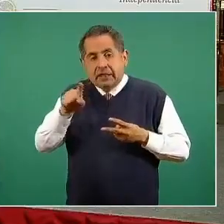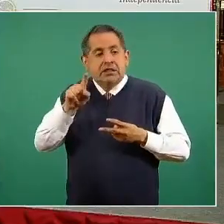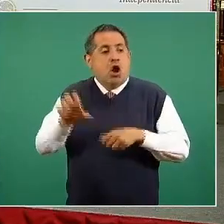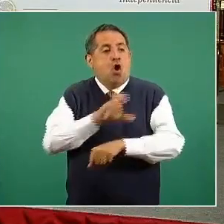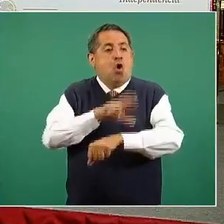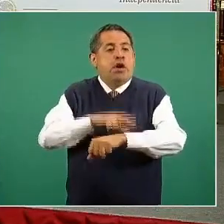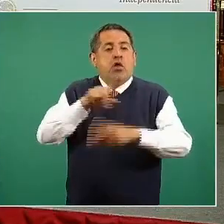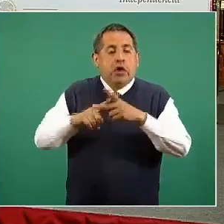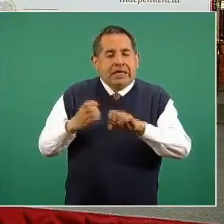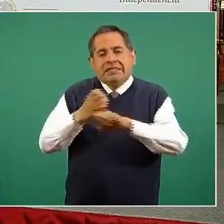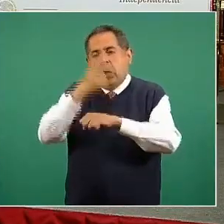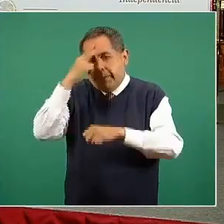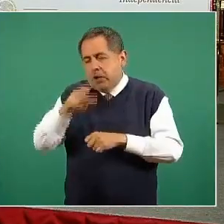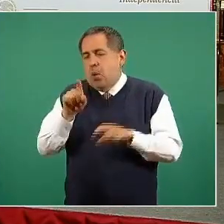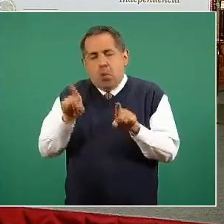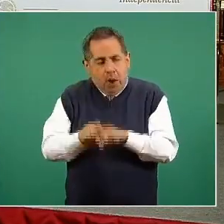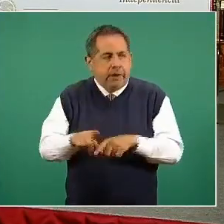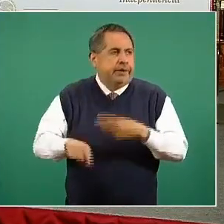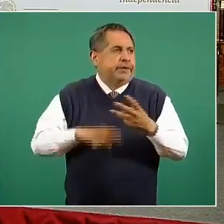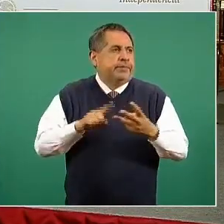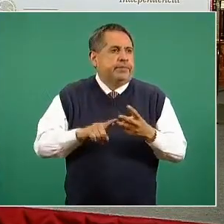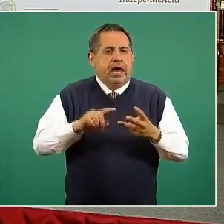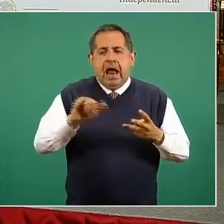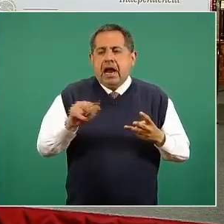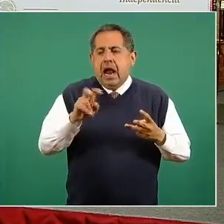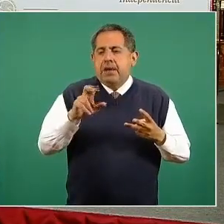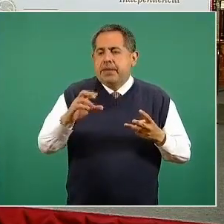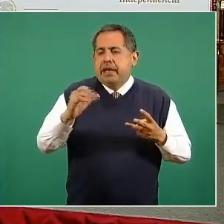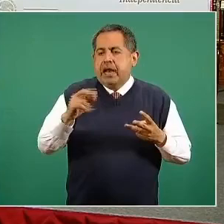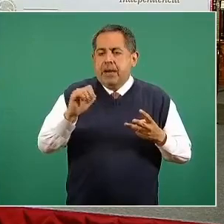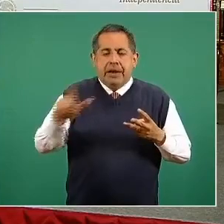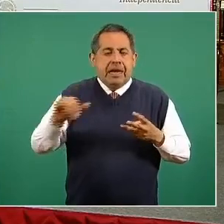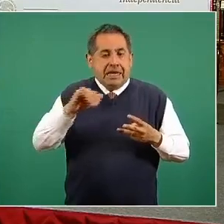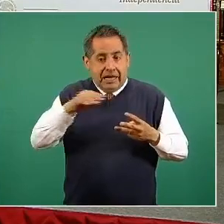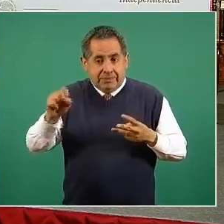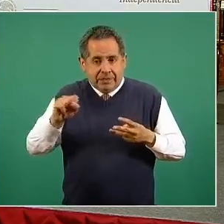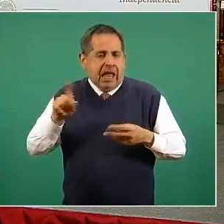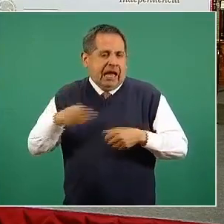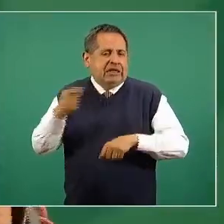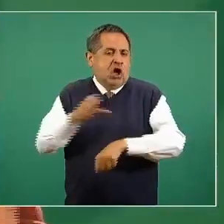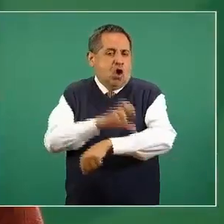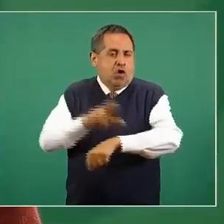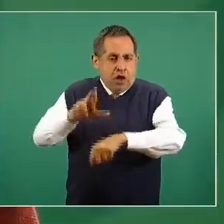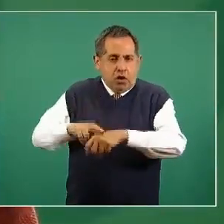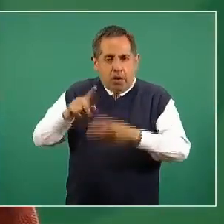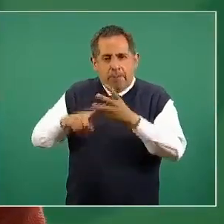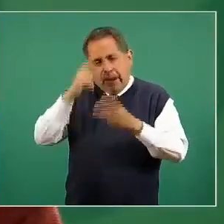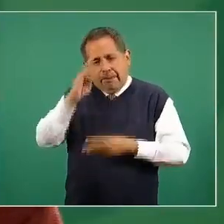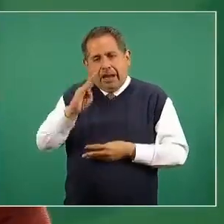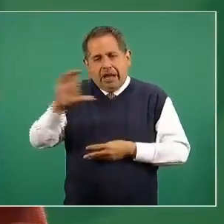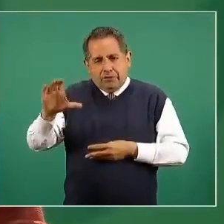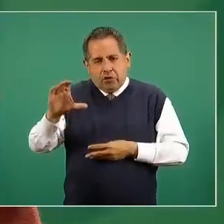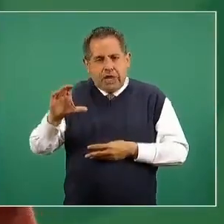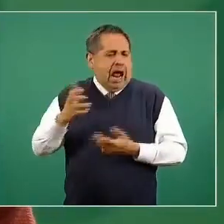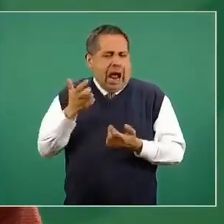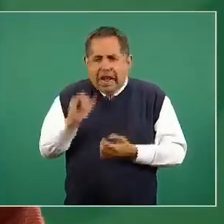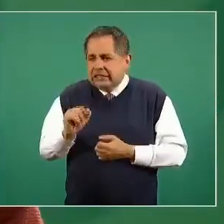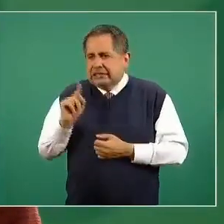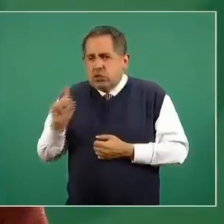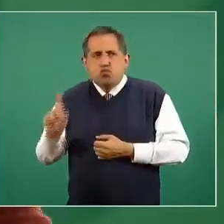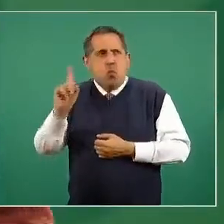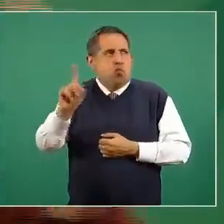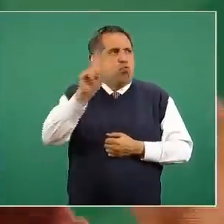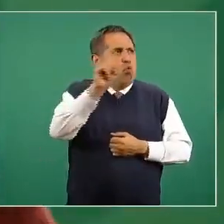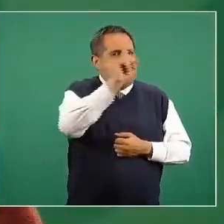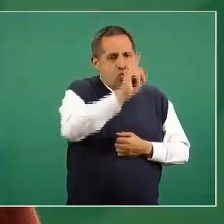para el Estado de México. El doctor Javier Cabral, también del IMSS, es el coordinador para Baja California. Y así